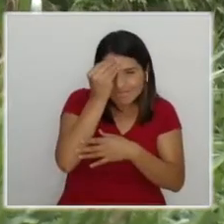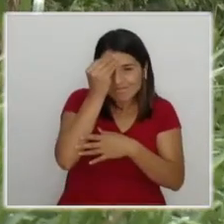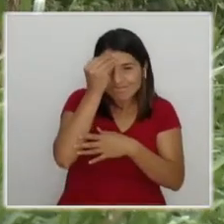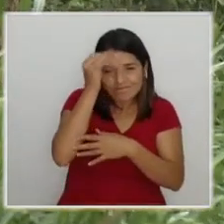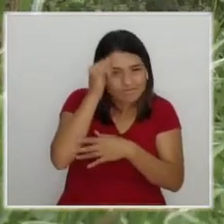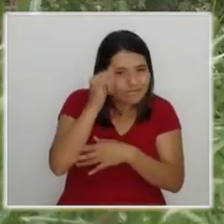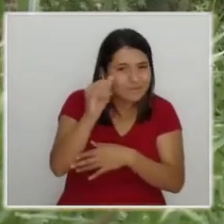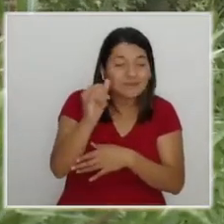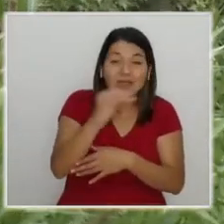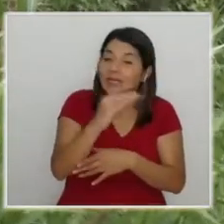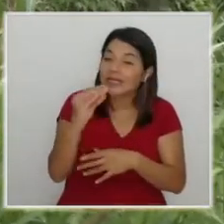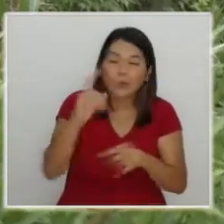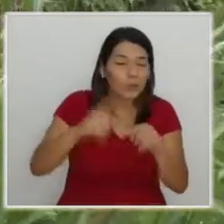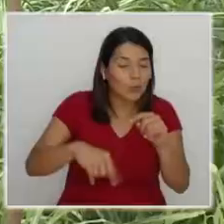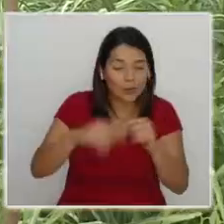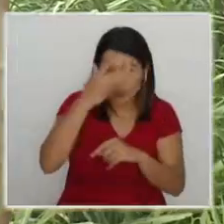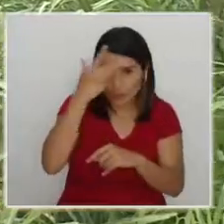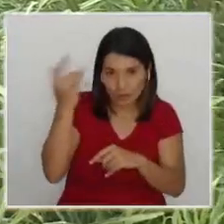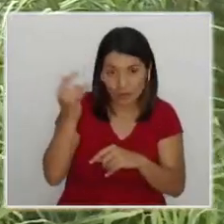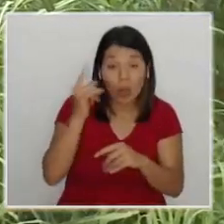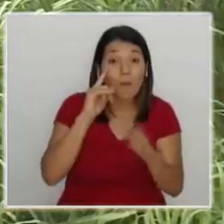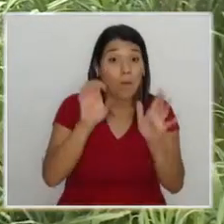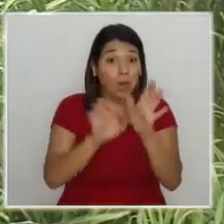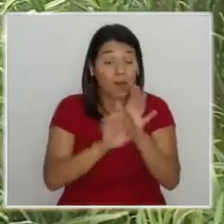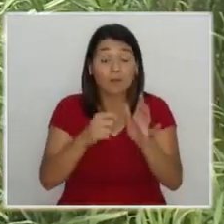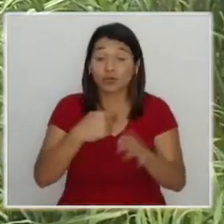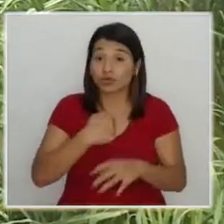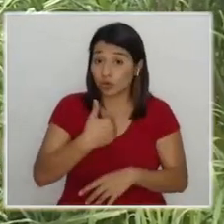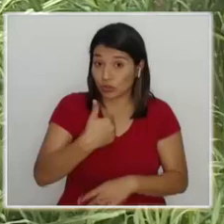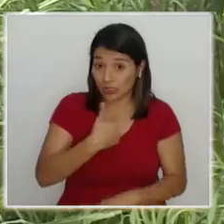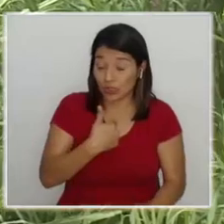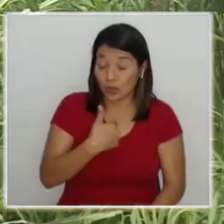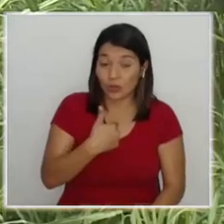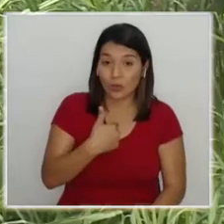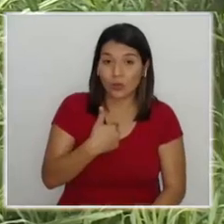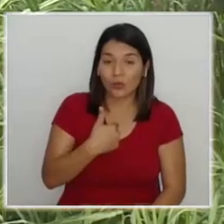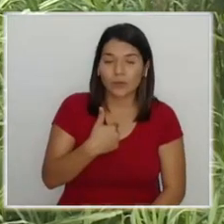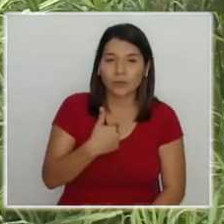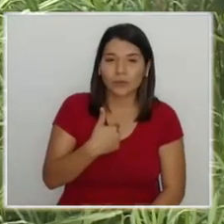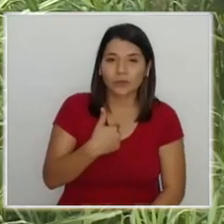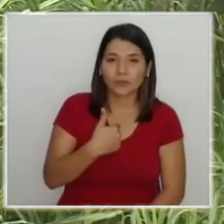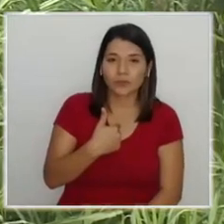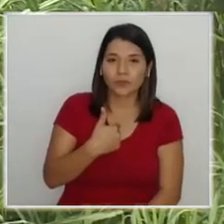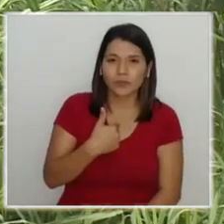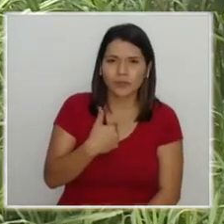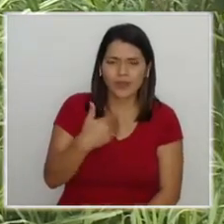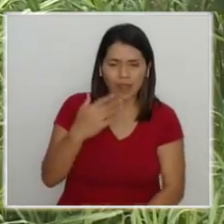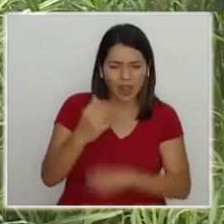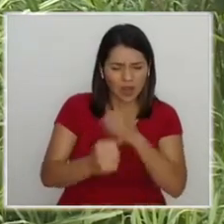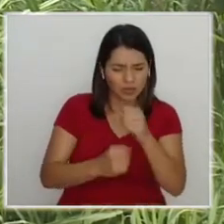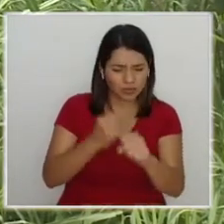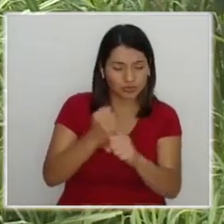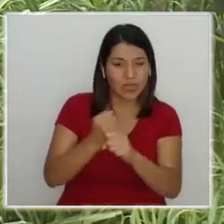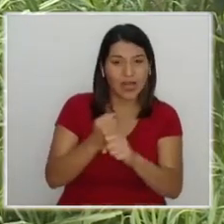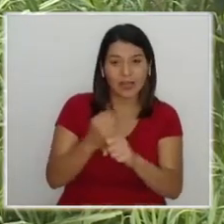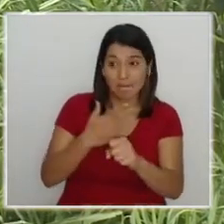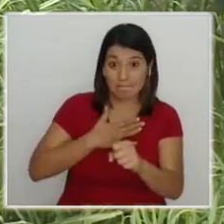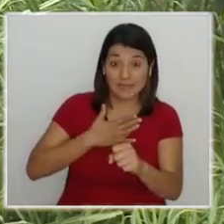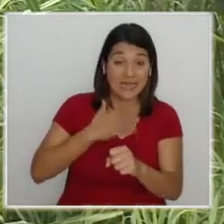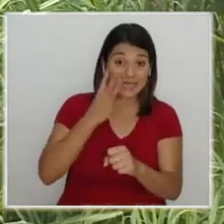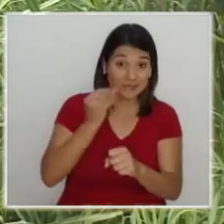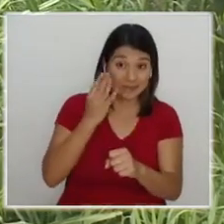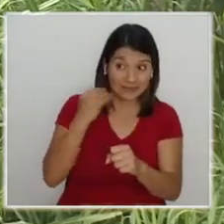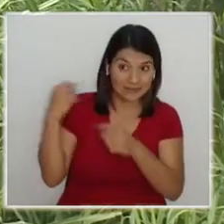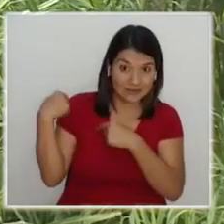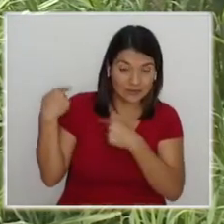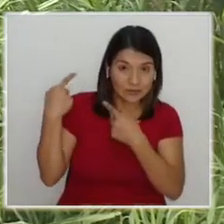pueden olvidar. Por ejemplo, yo tengo en los años que he trabajado al servicio